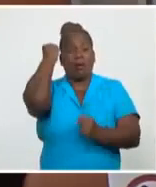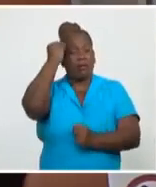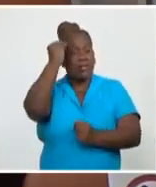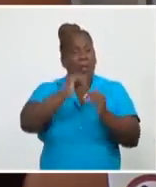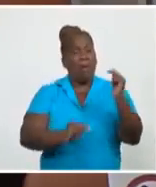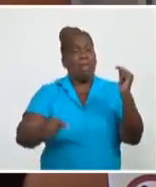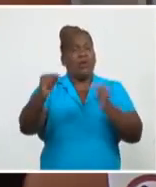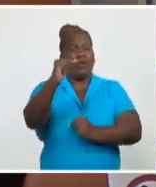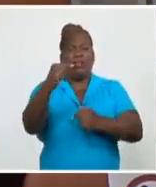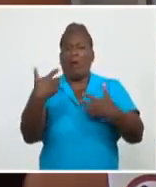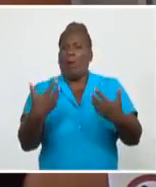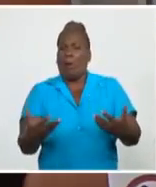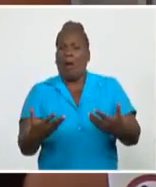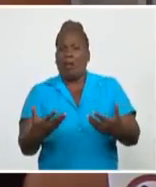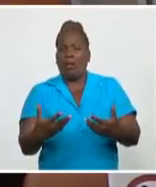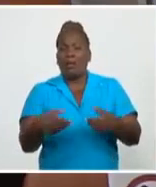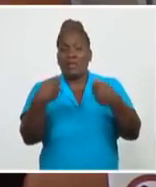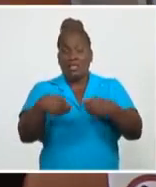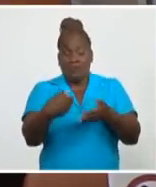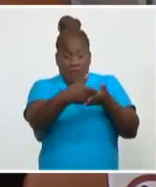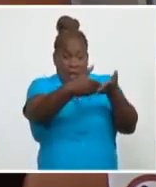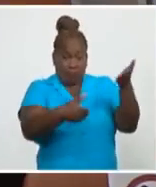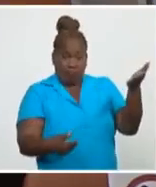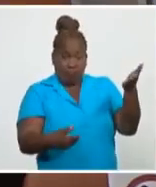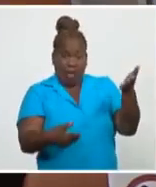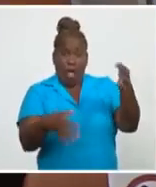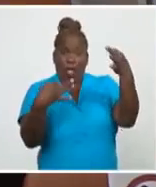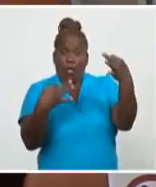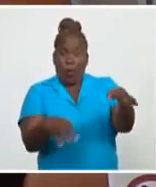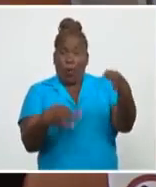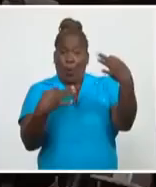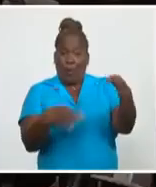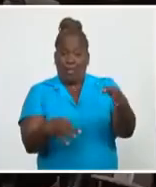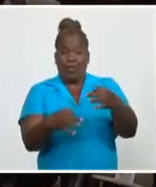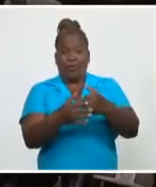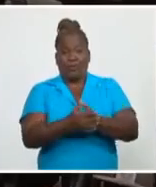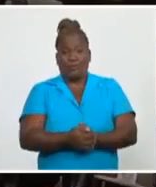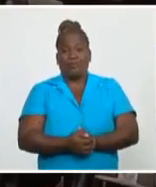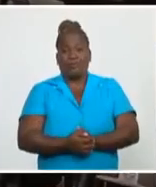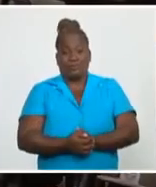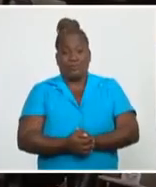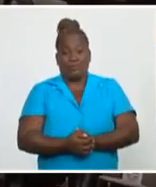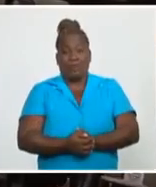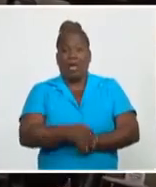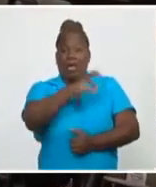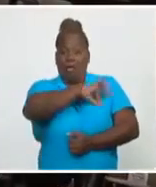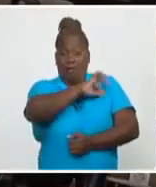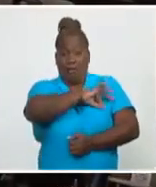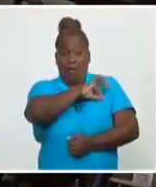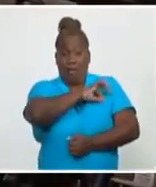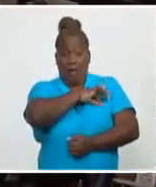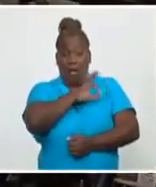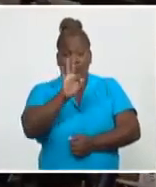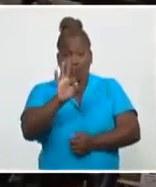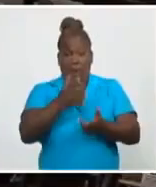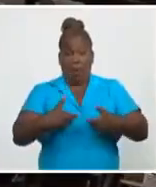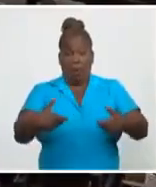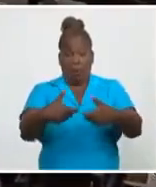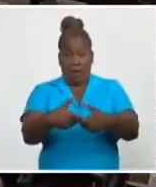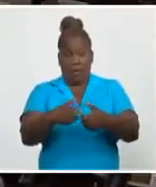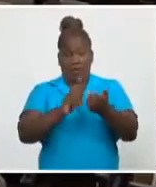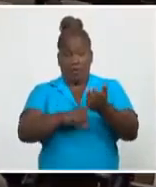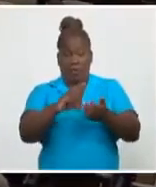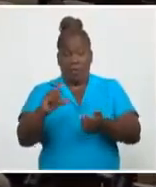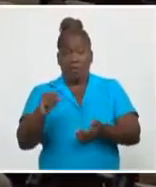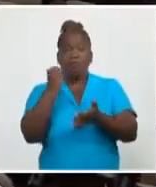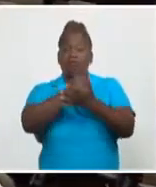estratégicas que se definen en estos documentos que son rectores para la gestión de gobierno. Los delegados al 8º Congreso del Partido